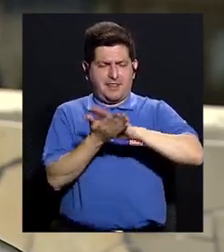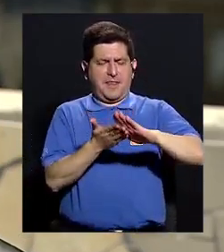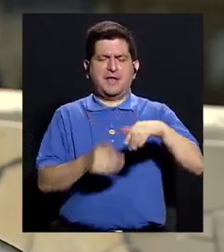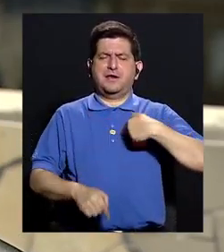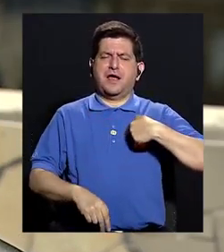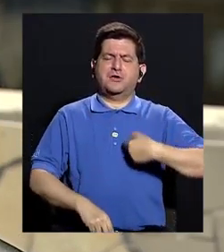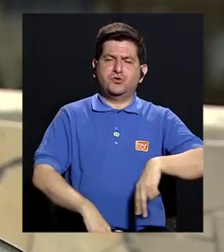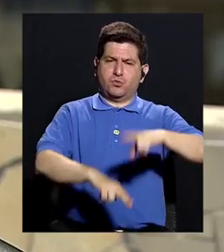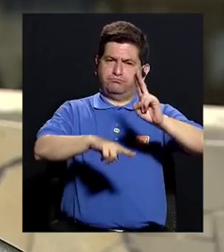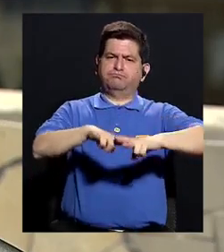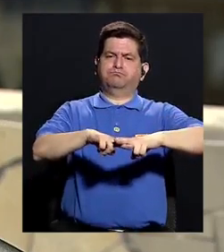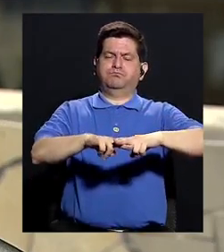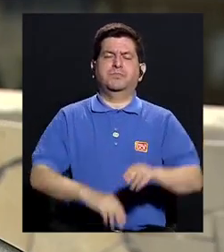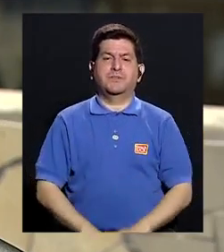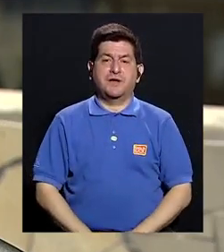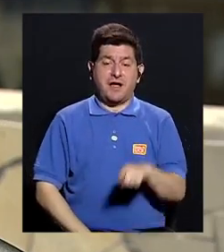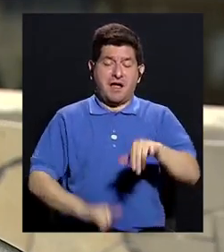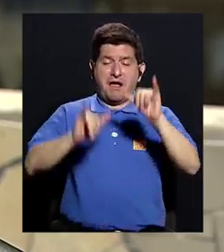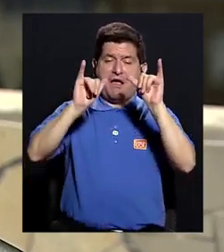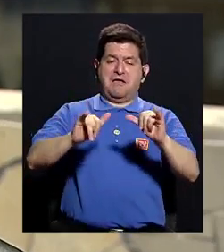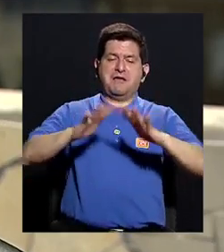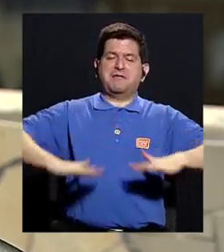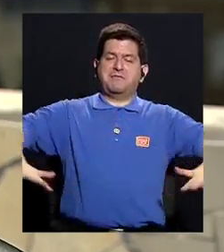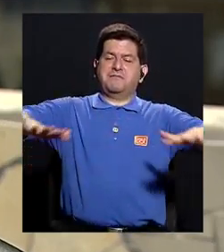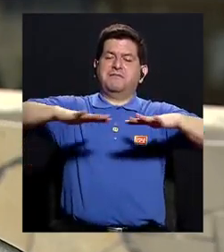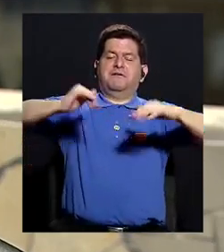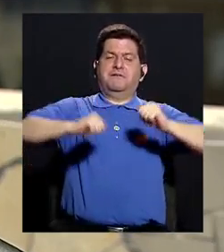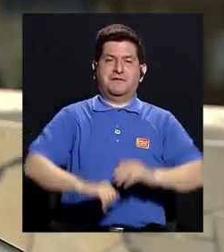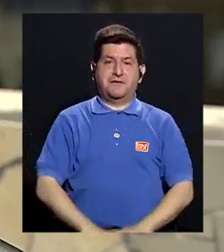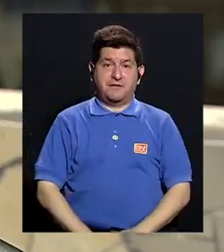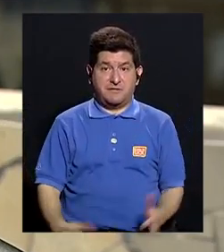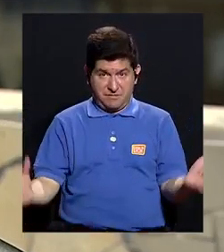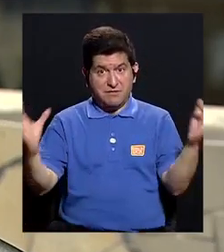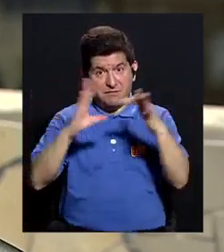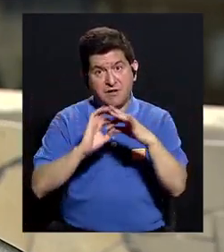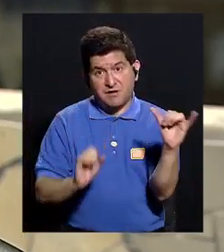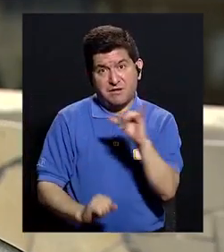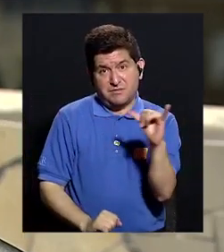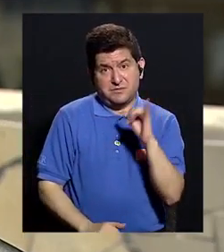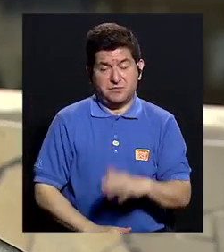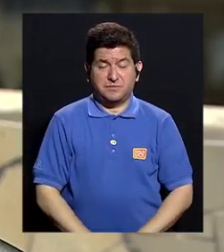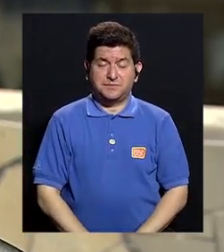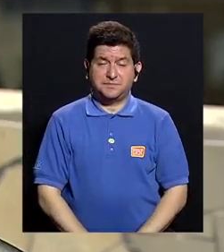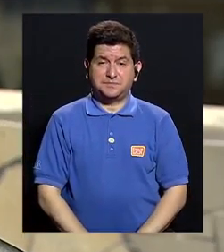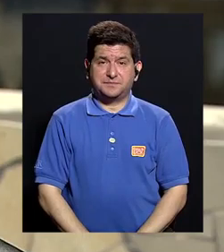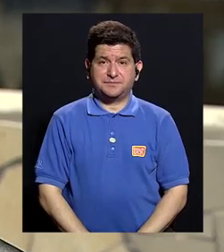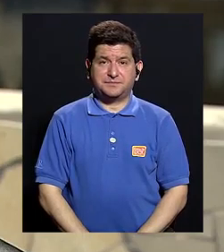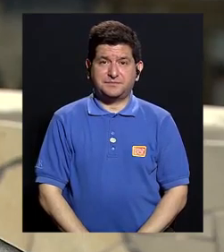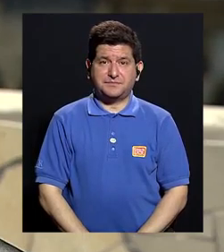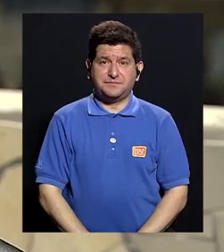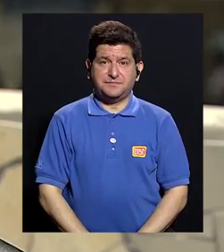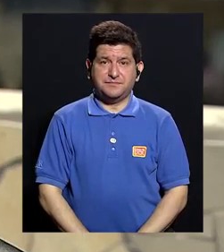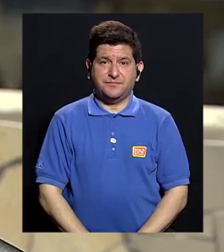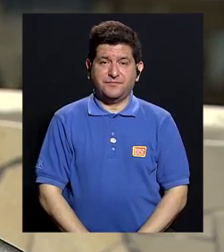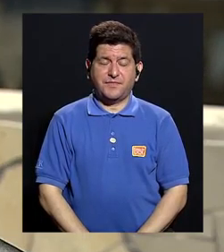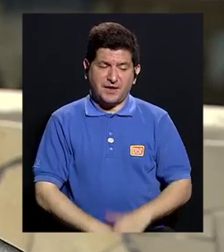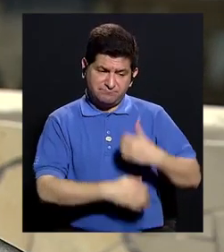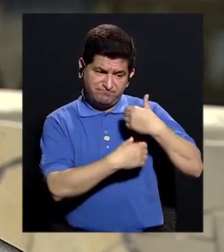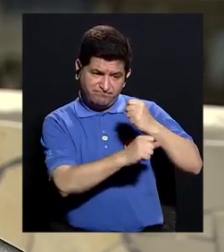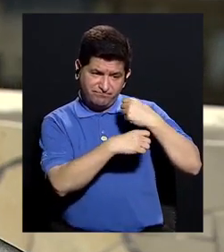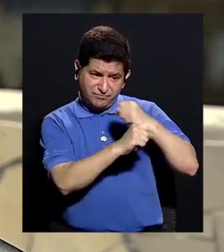donde sentarme para poder quedarme en ese espacio tiene que ver con eso también entonces los